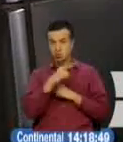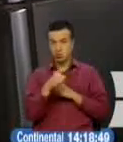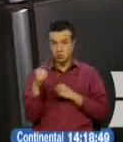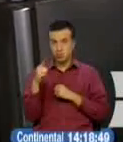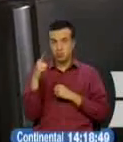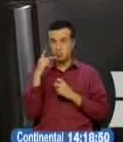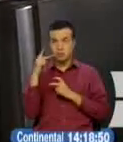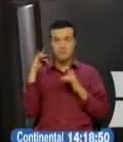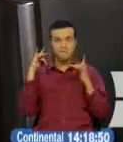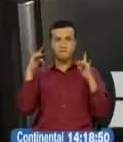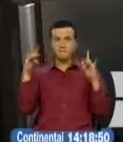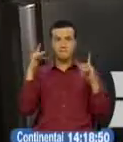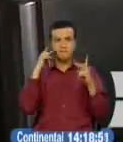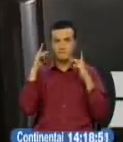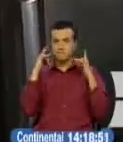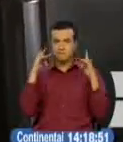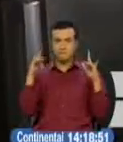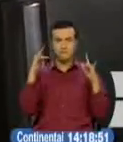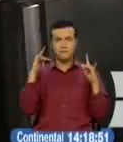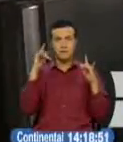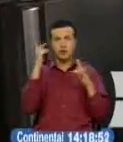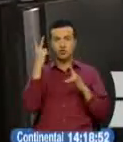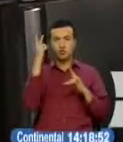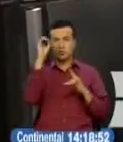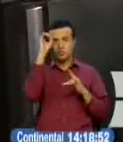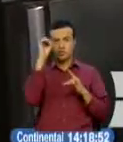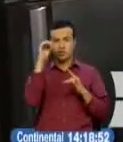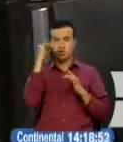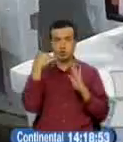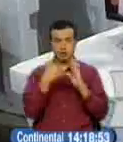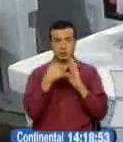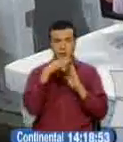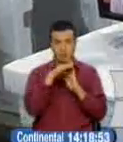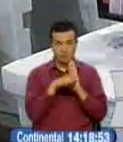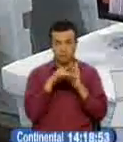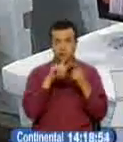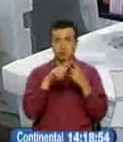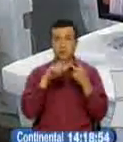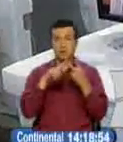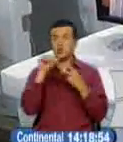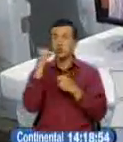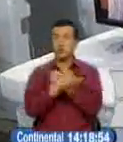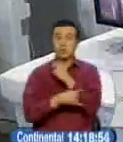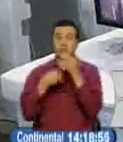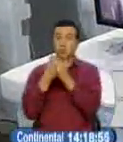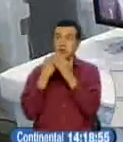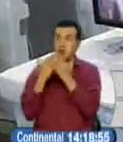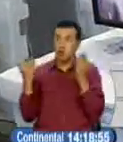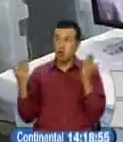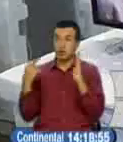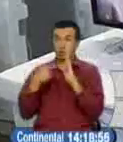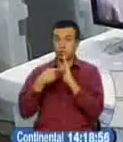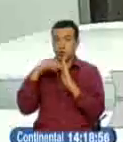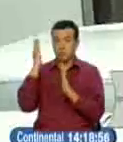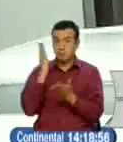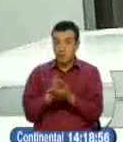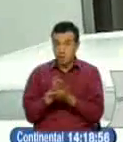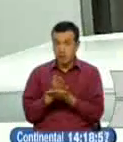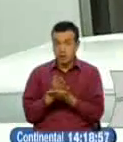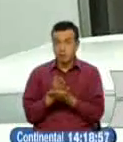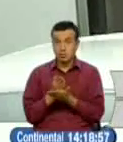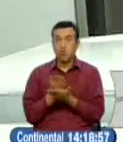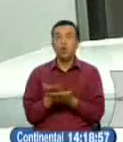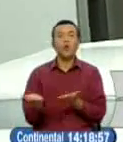aún luce vacía. Pero la reducción de 2 puntos del impuesto al valor agregado, así como la eliminación de las salvaguardias de los productos que distribuyen, esperan